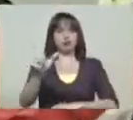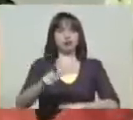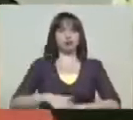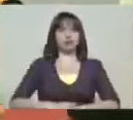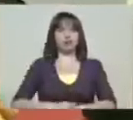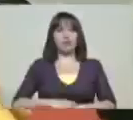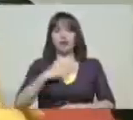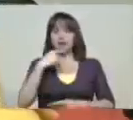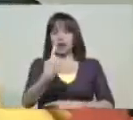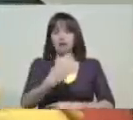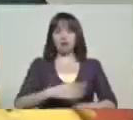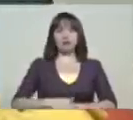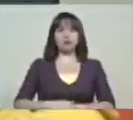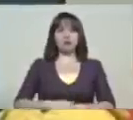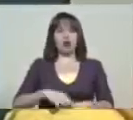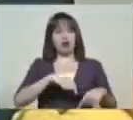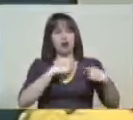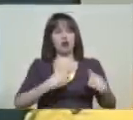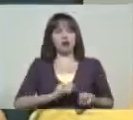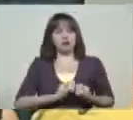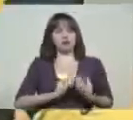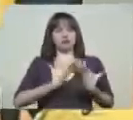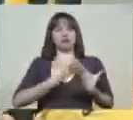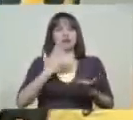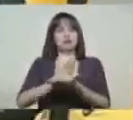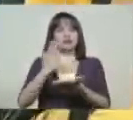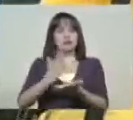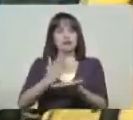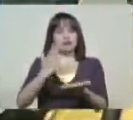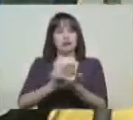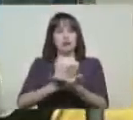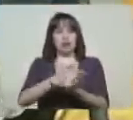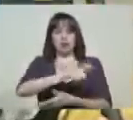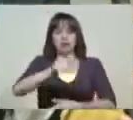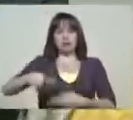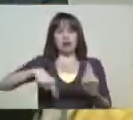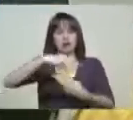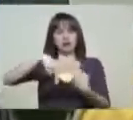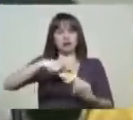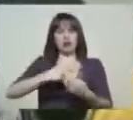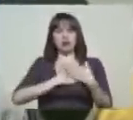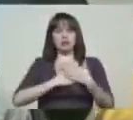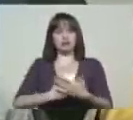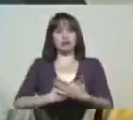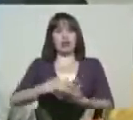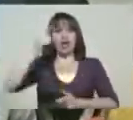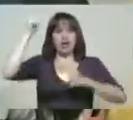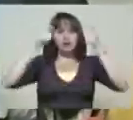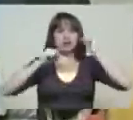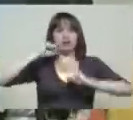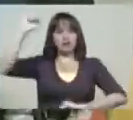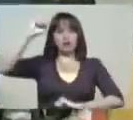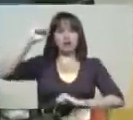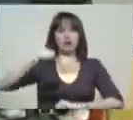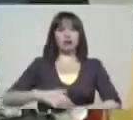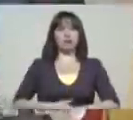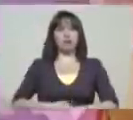¡Viva! Y digamos, con nuestro corazón siempre de patriotas y revolucionarios, ¡Chávez vive!